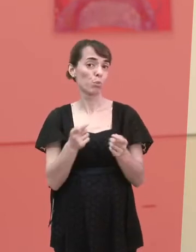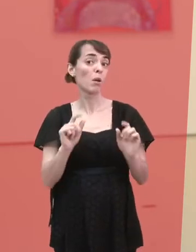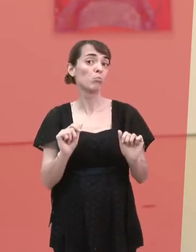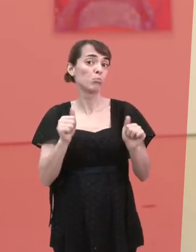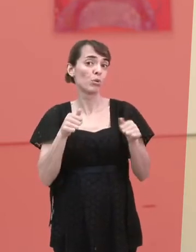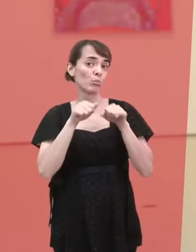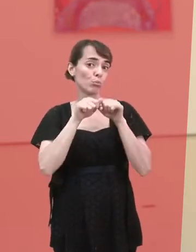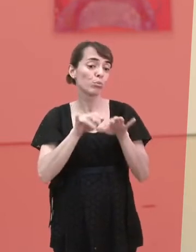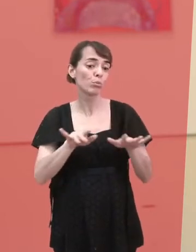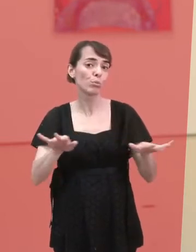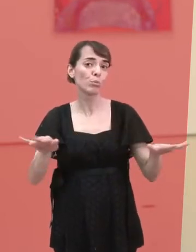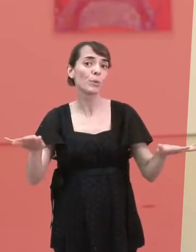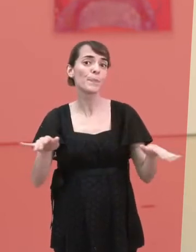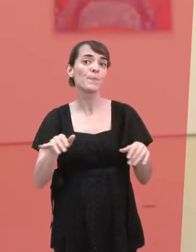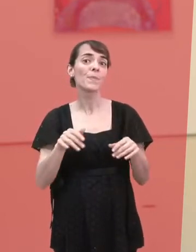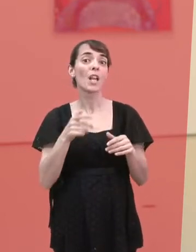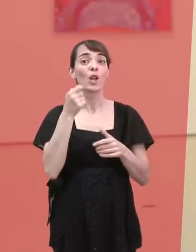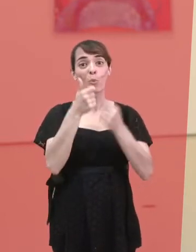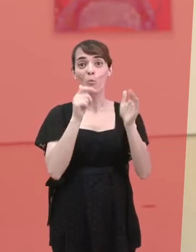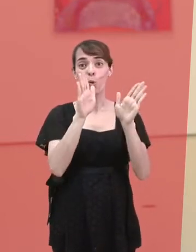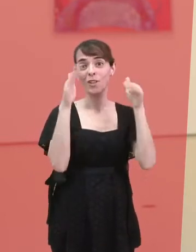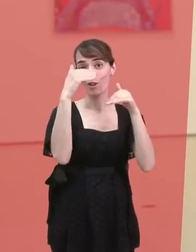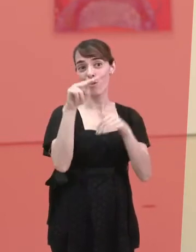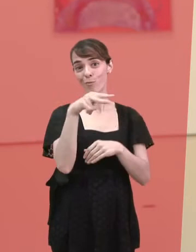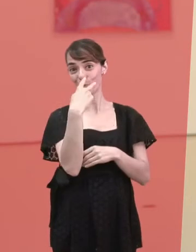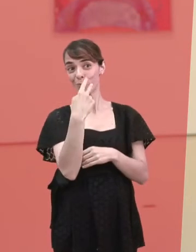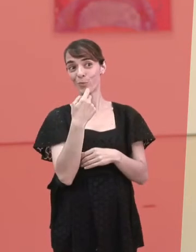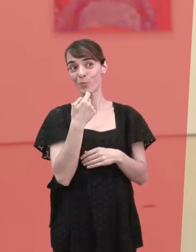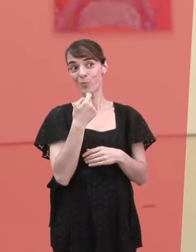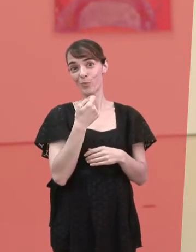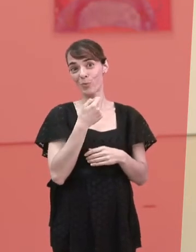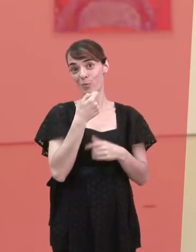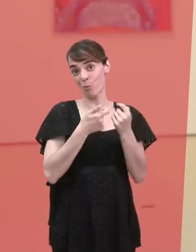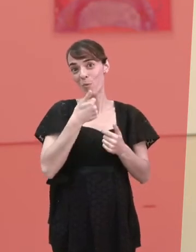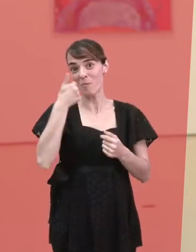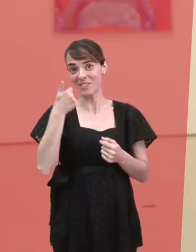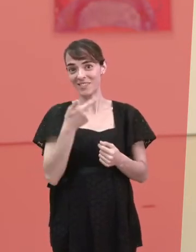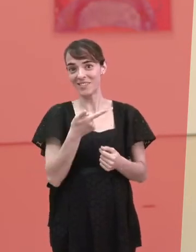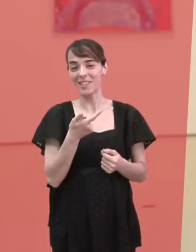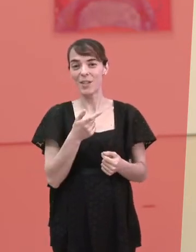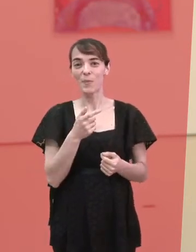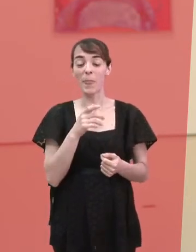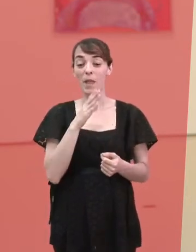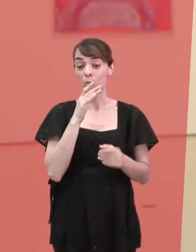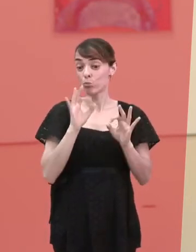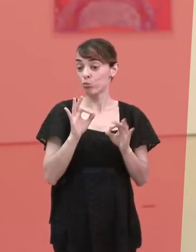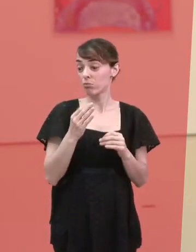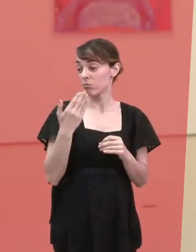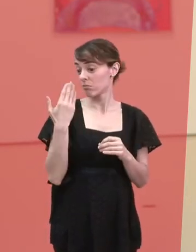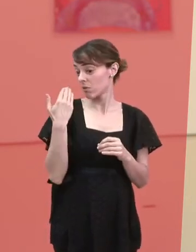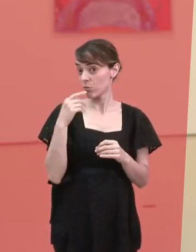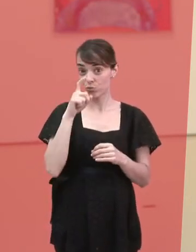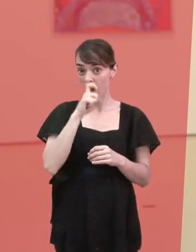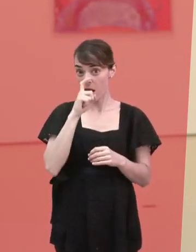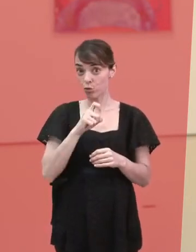América y en Francia y empezaron a hacerme un poco de caso